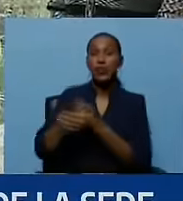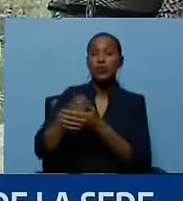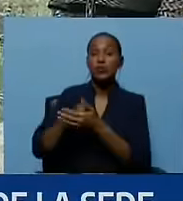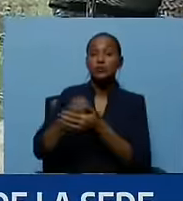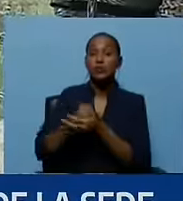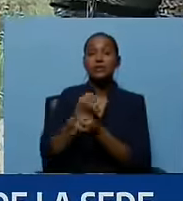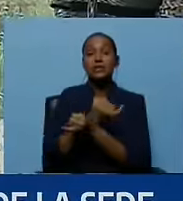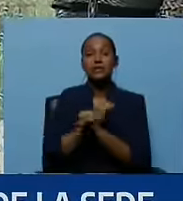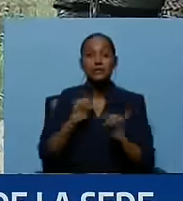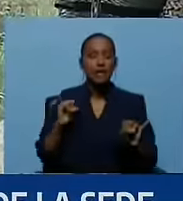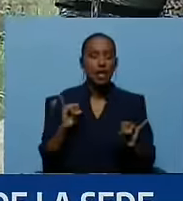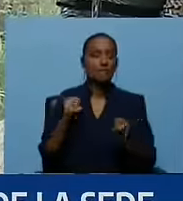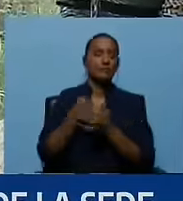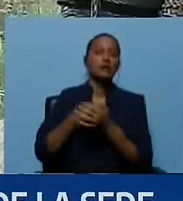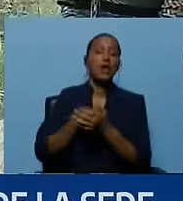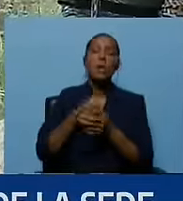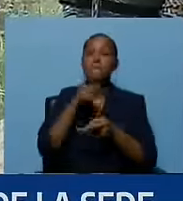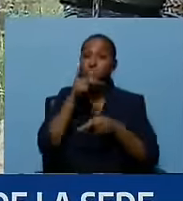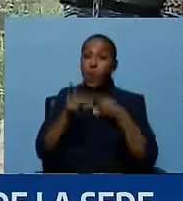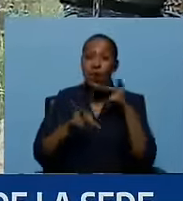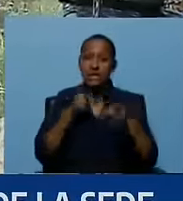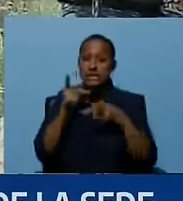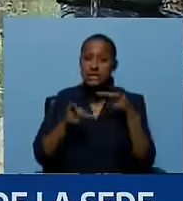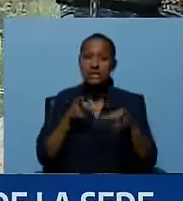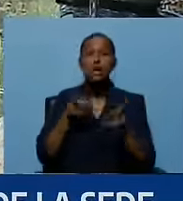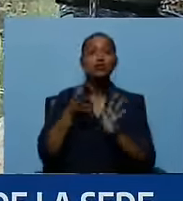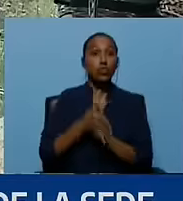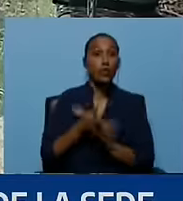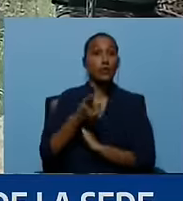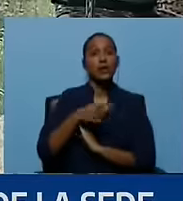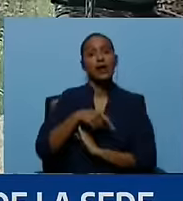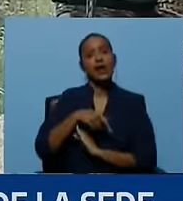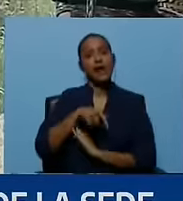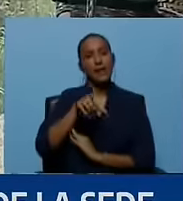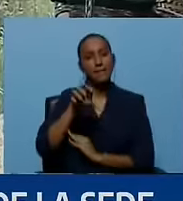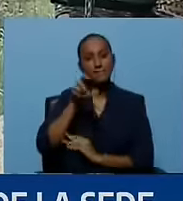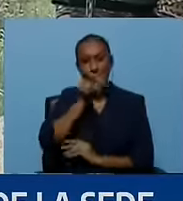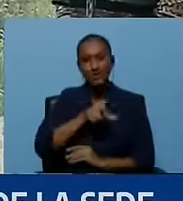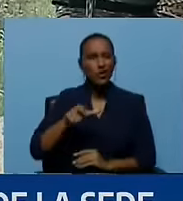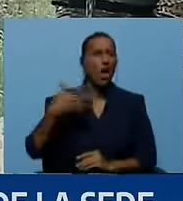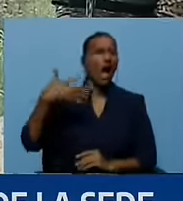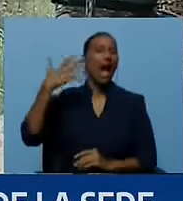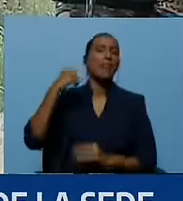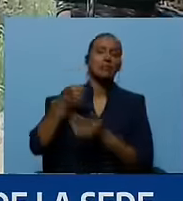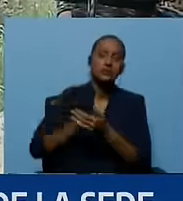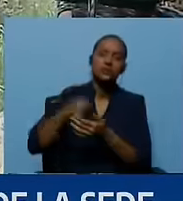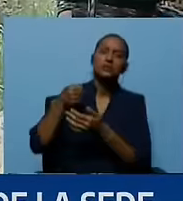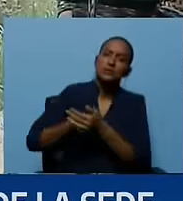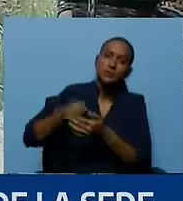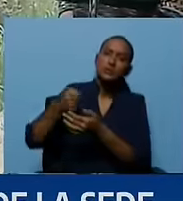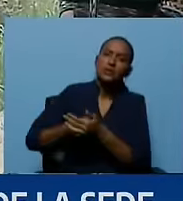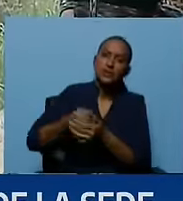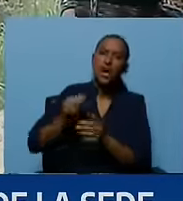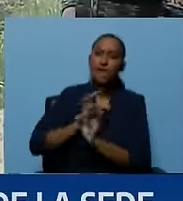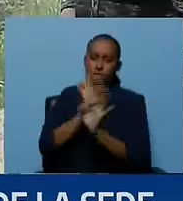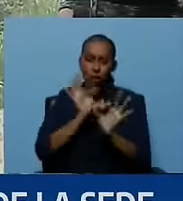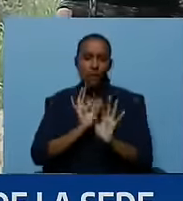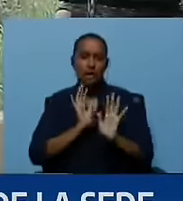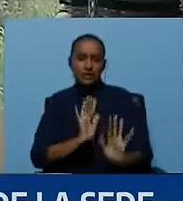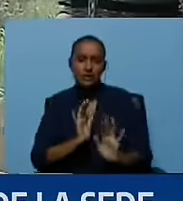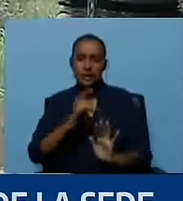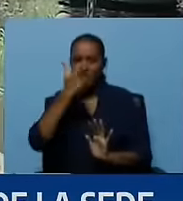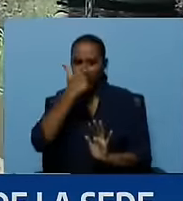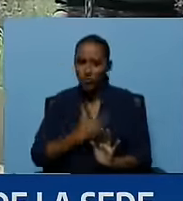lucha política, por la existencia de nuestra nacionalidad, por la existencia de nuestra forma de ser, por